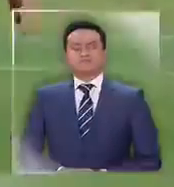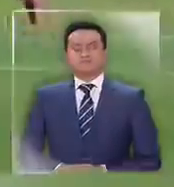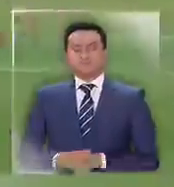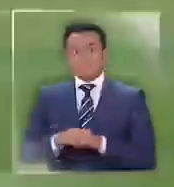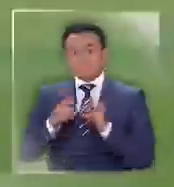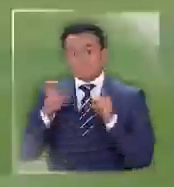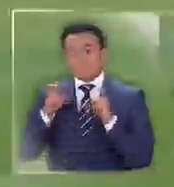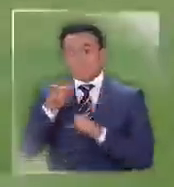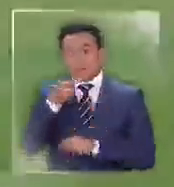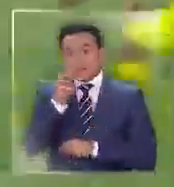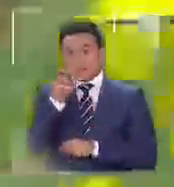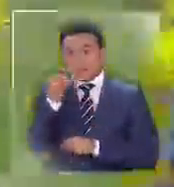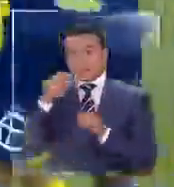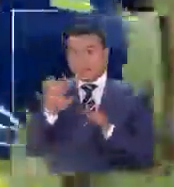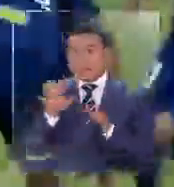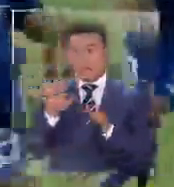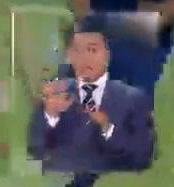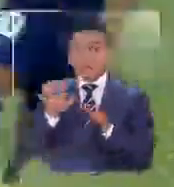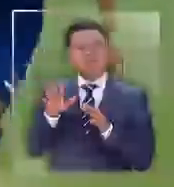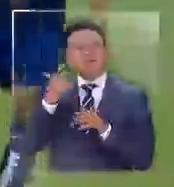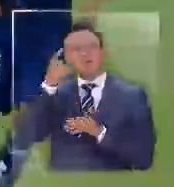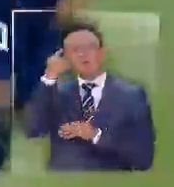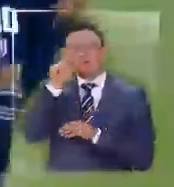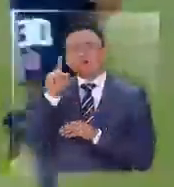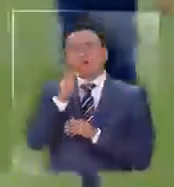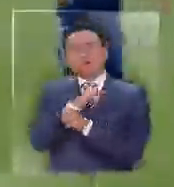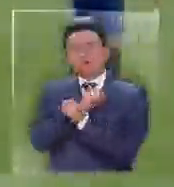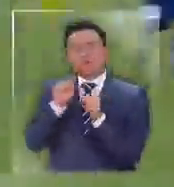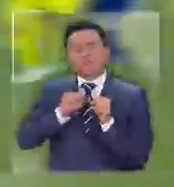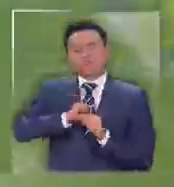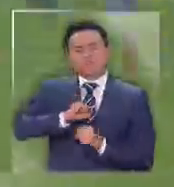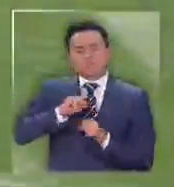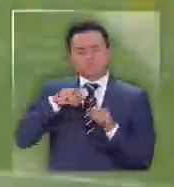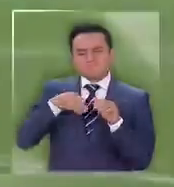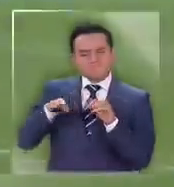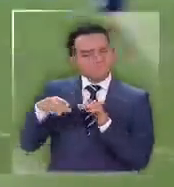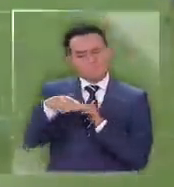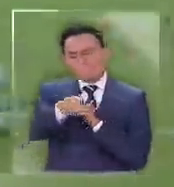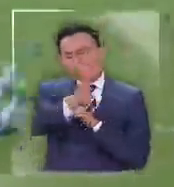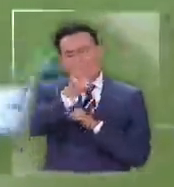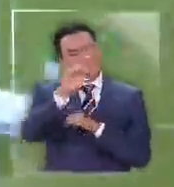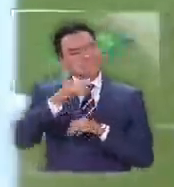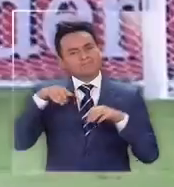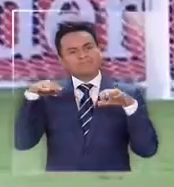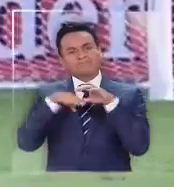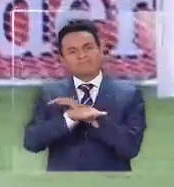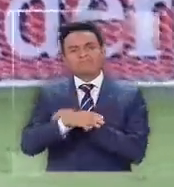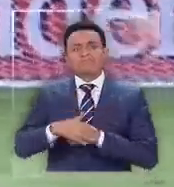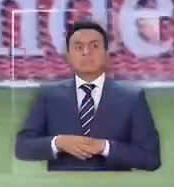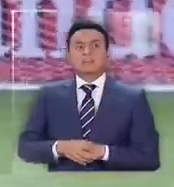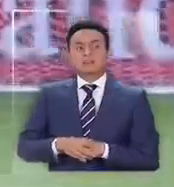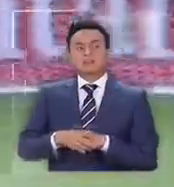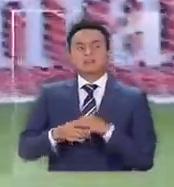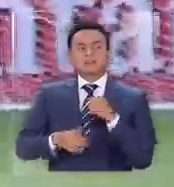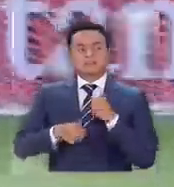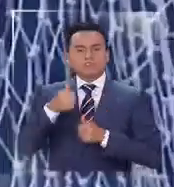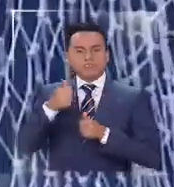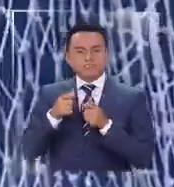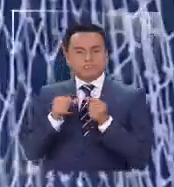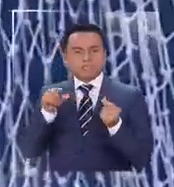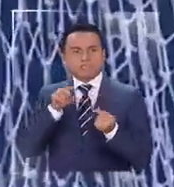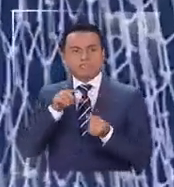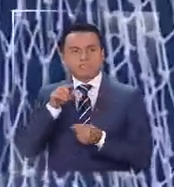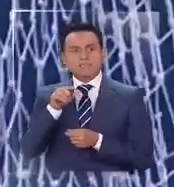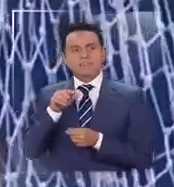Cuando llegó Herrera, la manoteó, pero no la pudo evitar que siguiera su trayectoria. Por el torneo nacional, Herrera